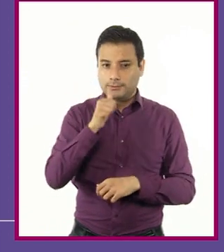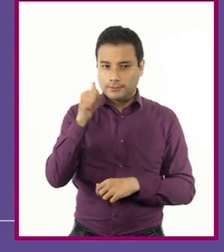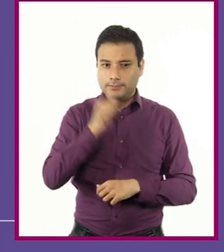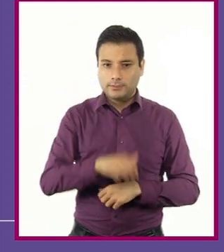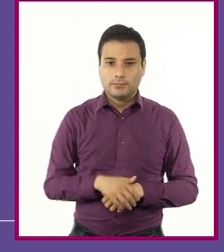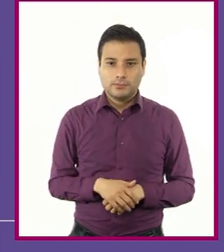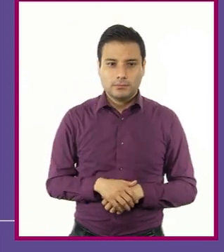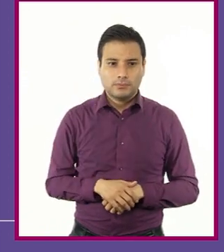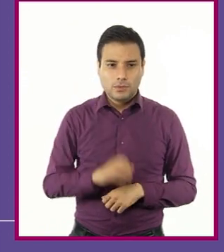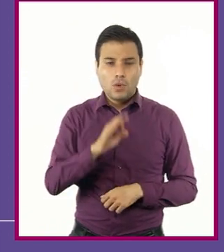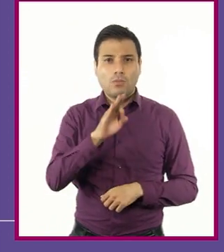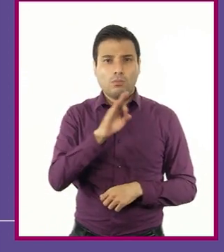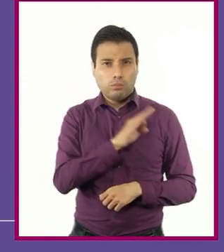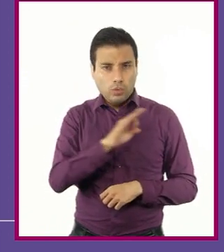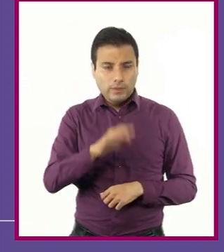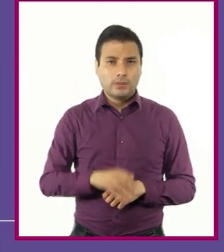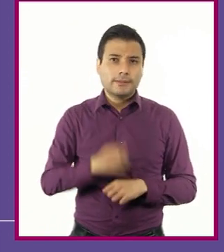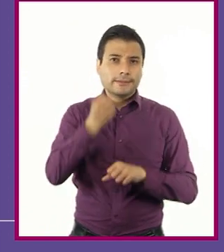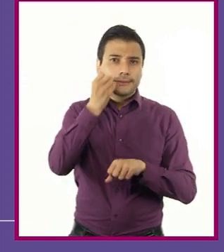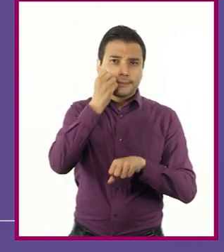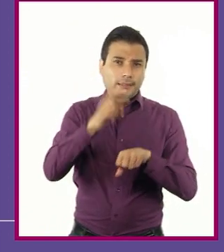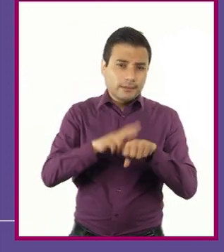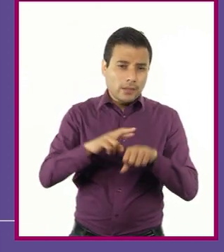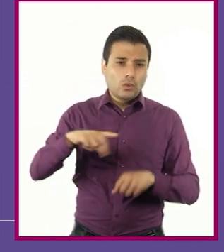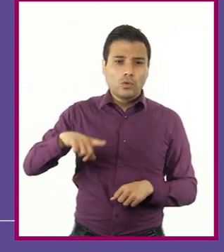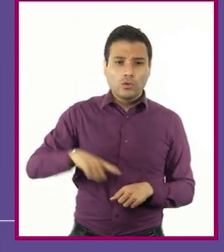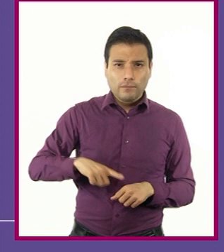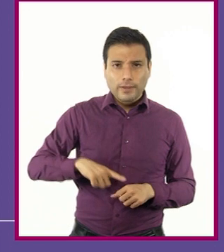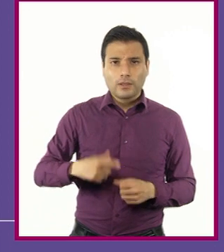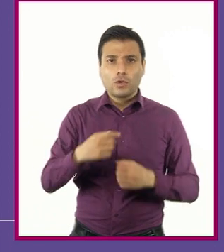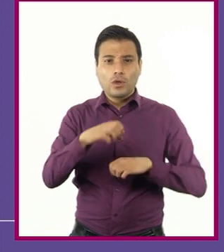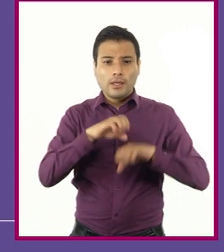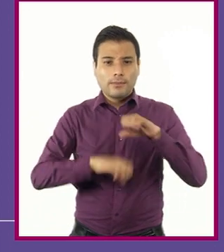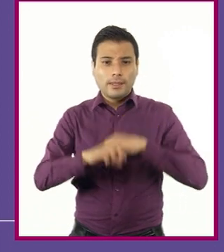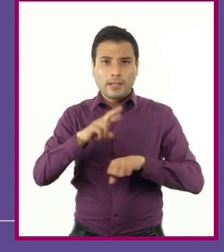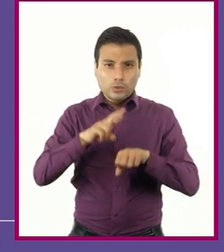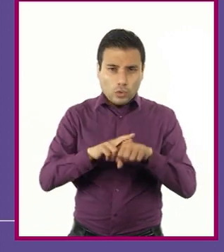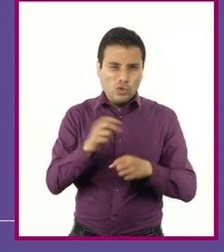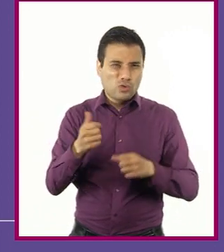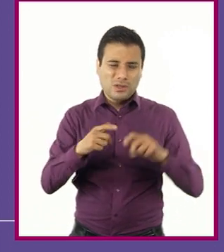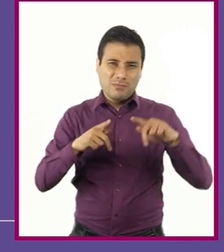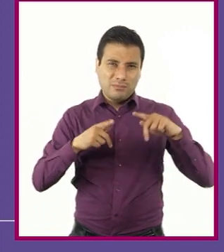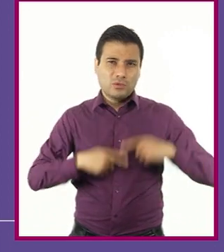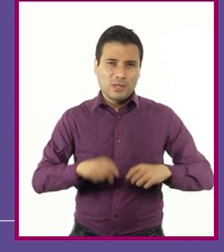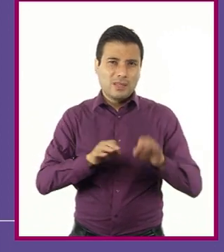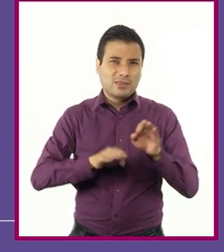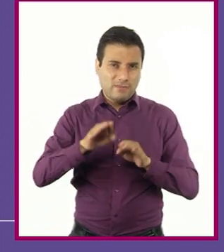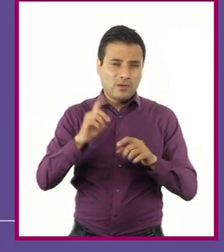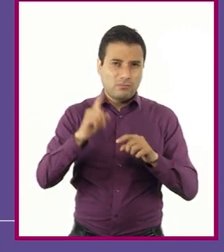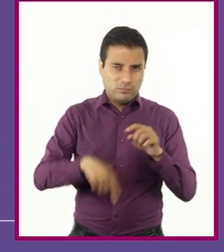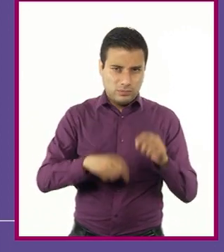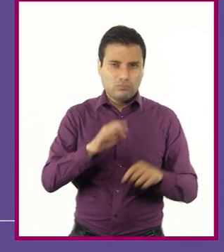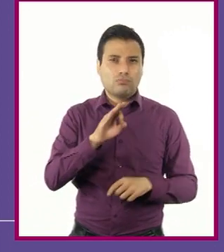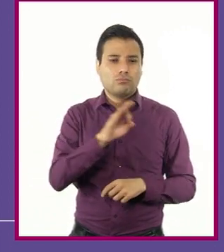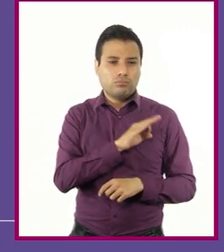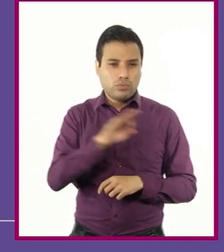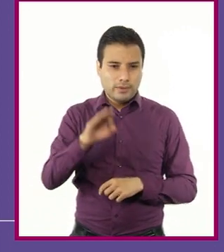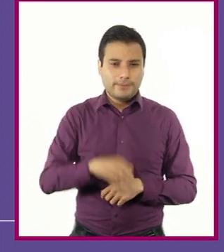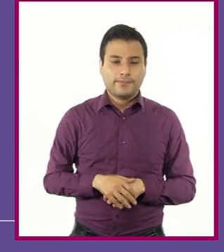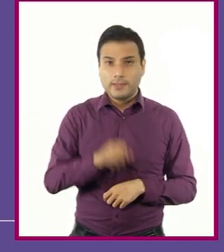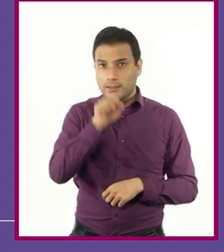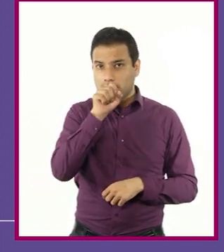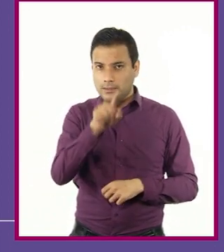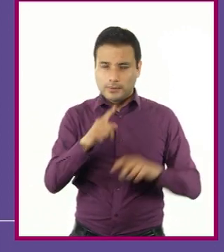remover libremente a los secretarios de Estado, embajadores y otros empleados. 3. Preservar la seguridad